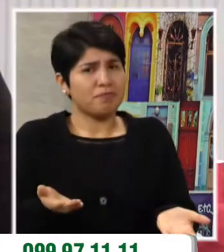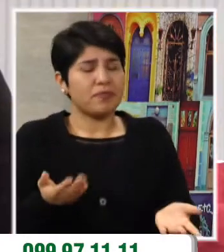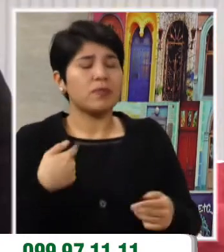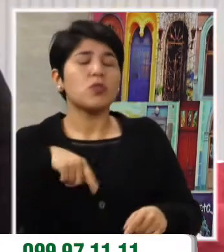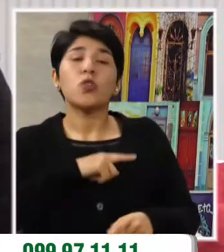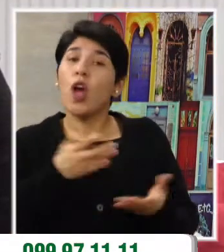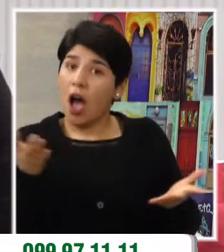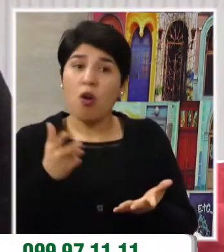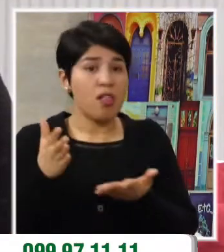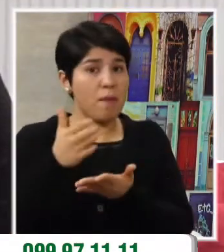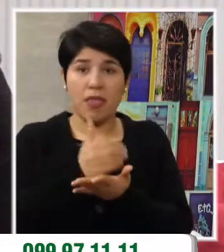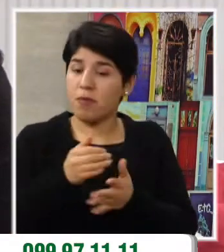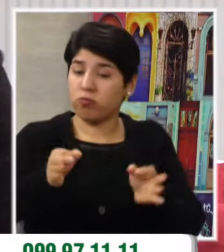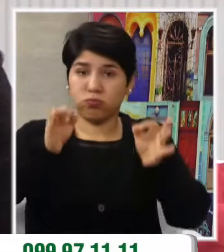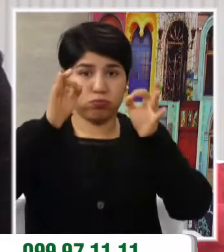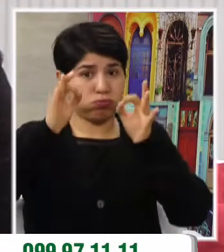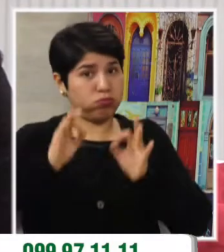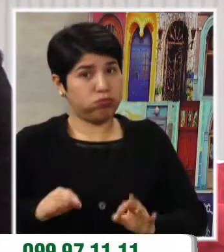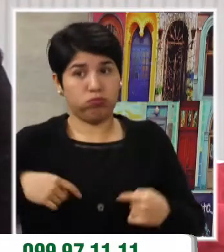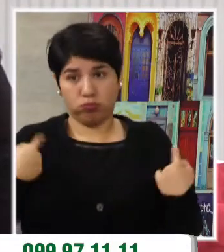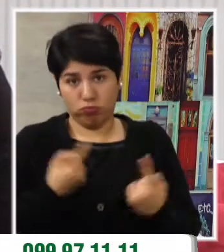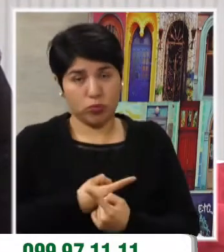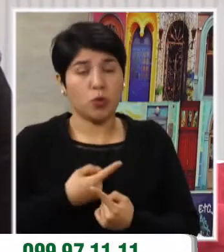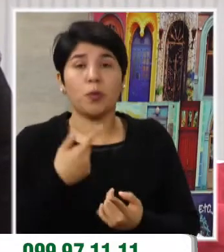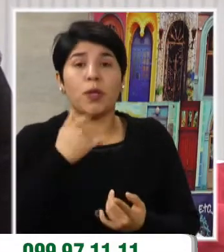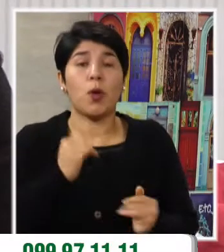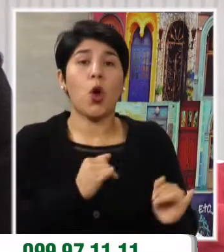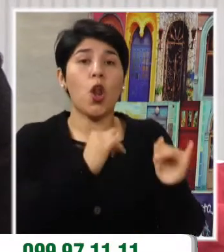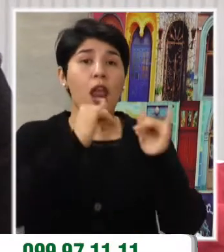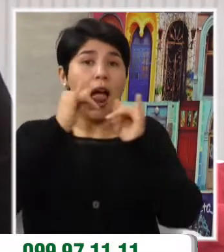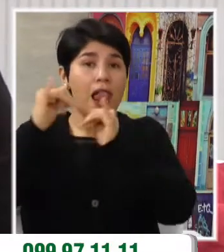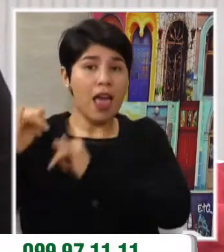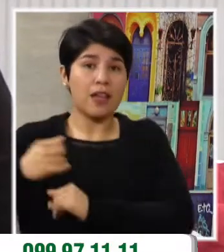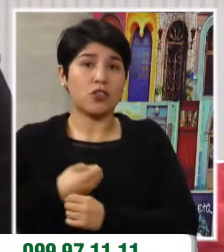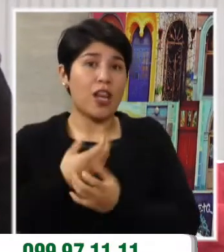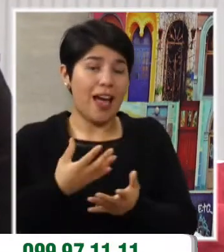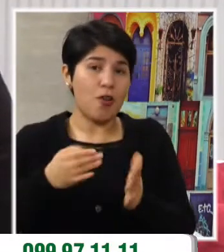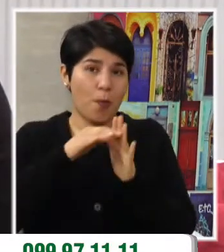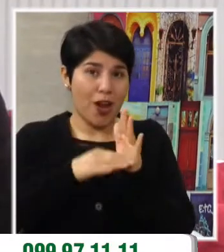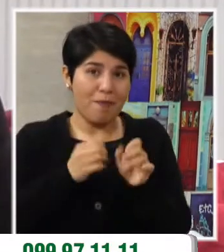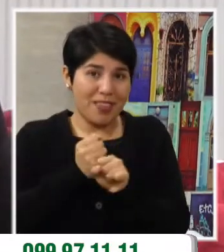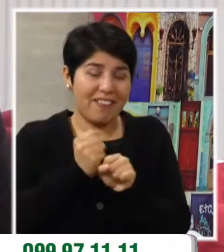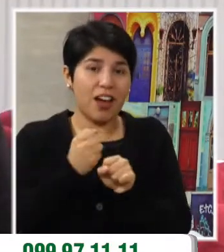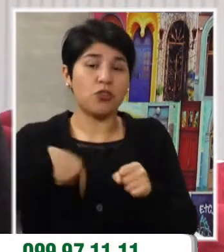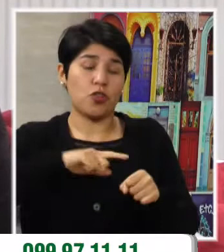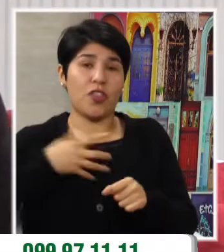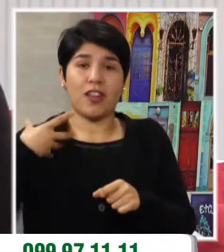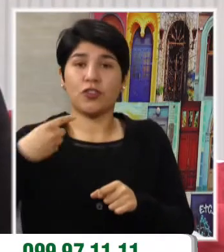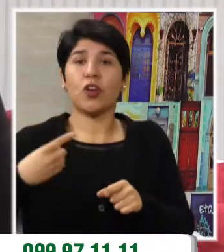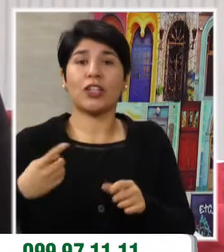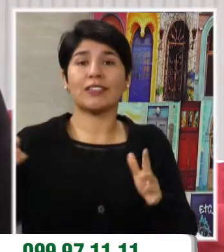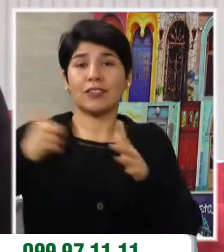a todo el departamento incluso con jornales solidarios que nuestra directa en nuestra dirección se llama inserción laboral